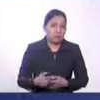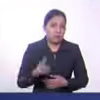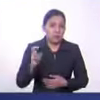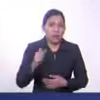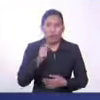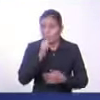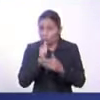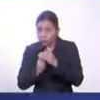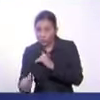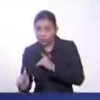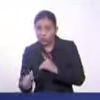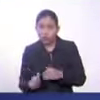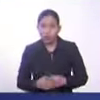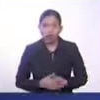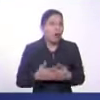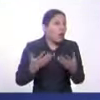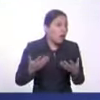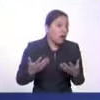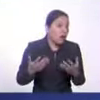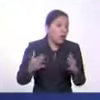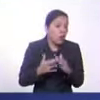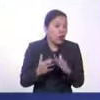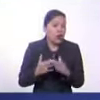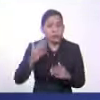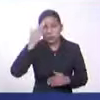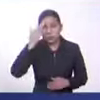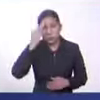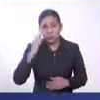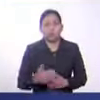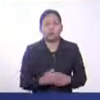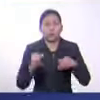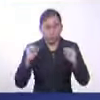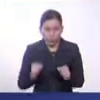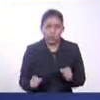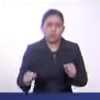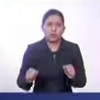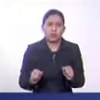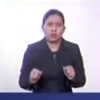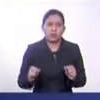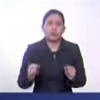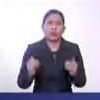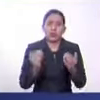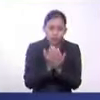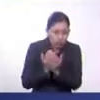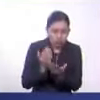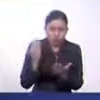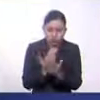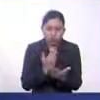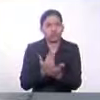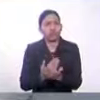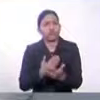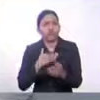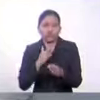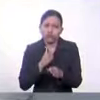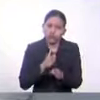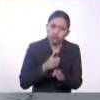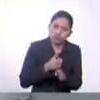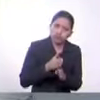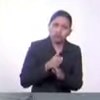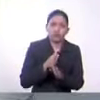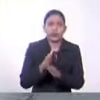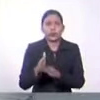si decidimos hacerlo, pero también tener presente, ¿verdad?, que también nosotros podemos estudiar, prepararnos para poder